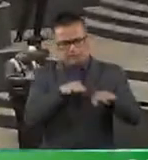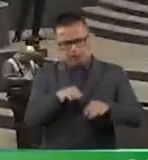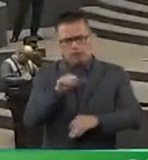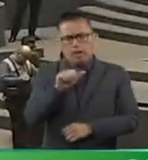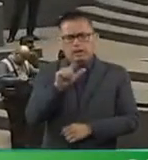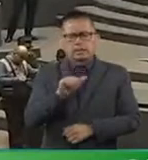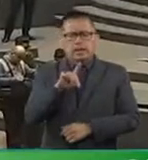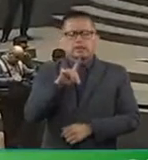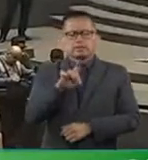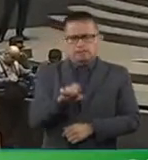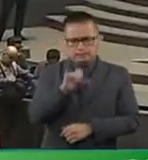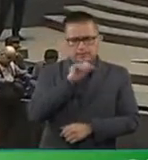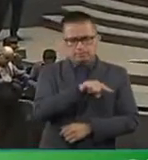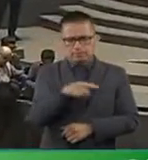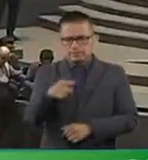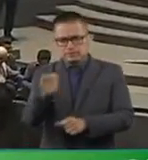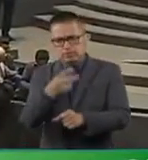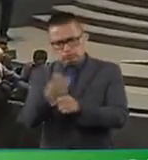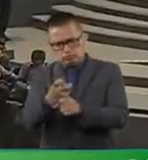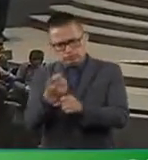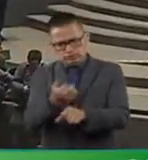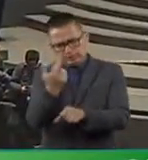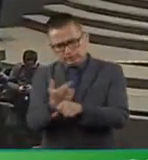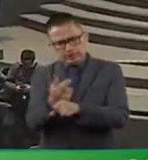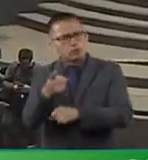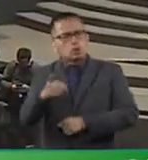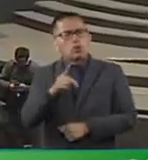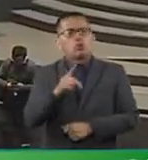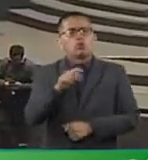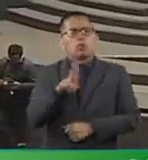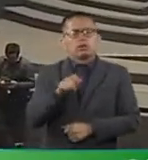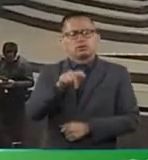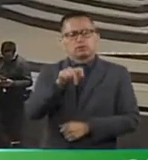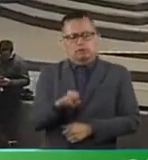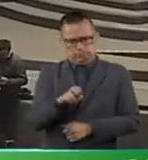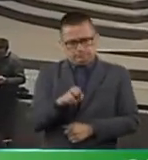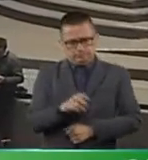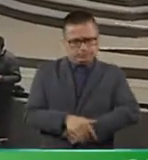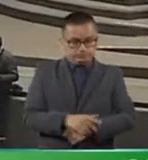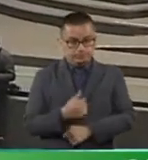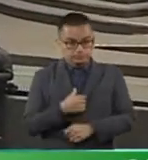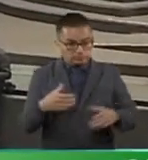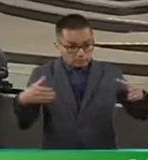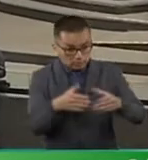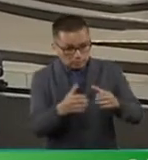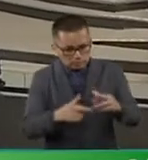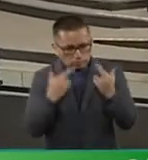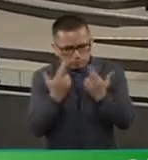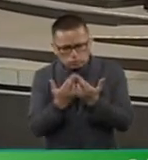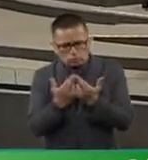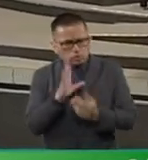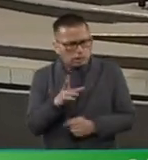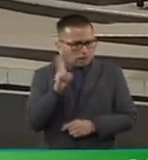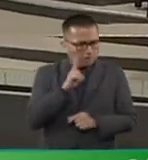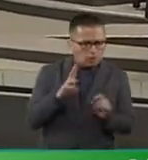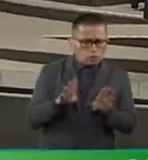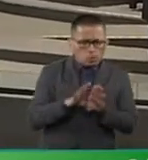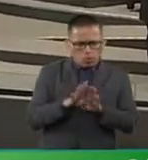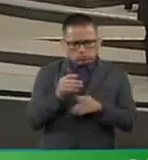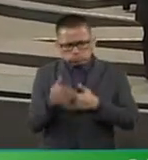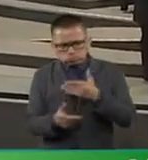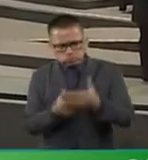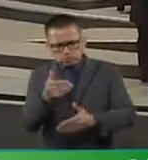y el subsecretario Horacio Duarte. En esta reunión se planteó la ruta para que